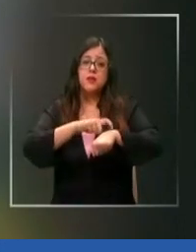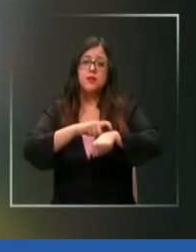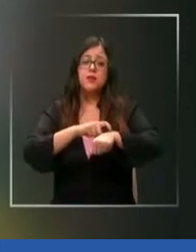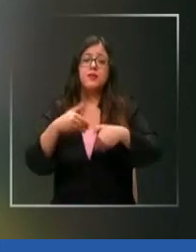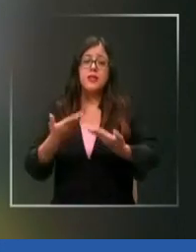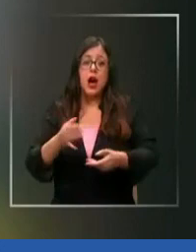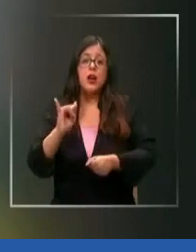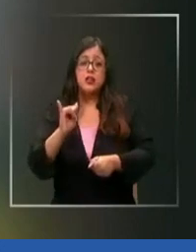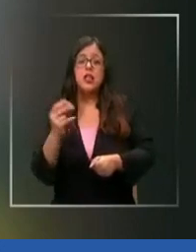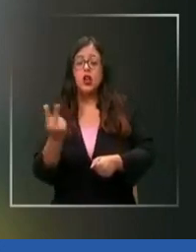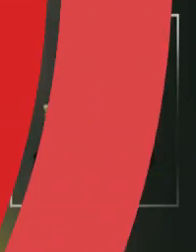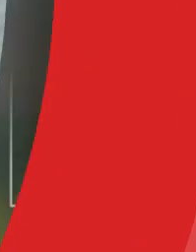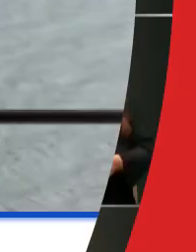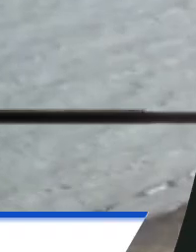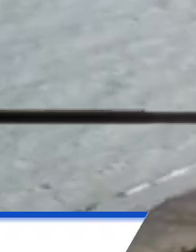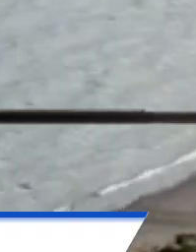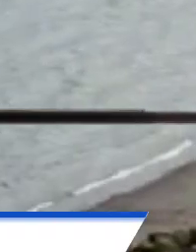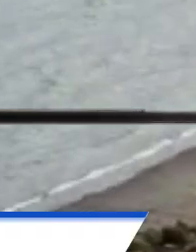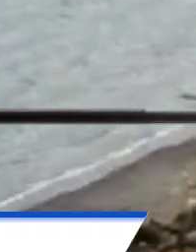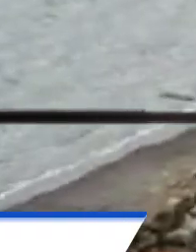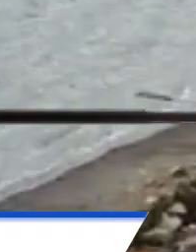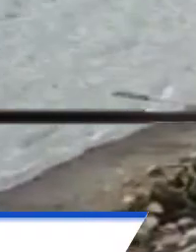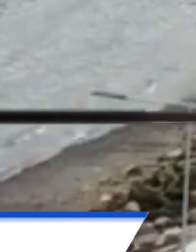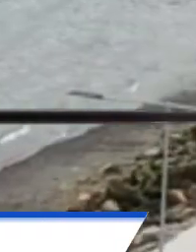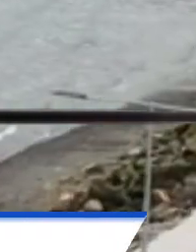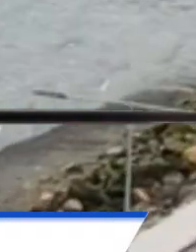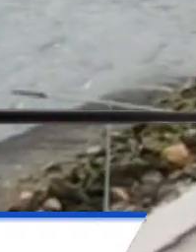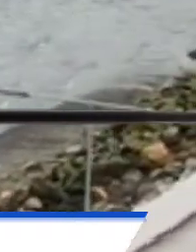sí prometieron estar juntos para siempre.